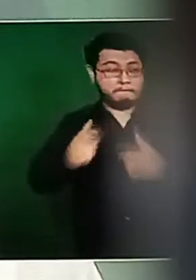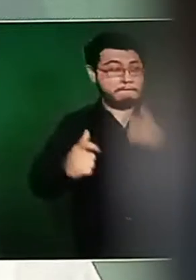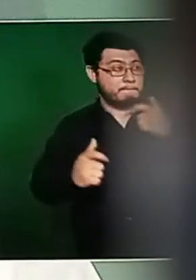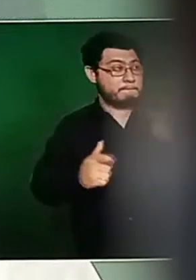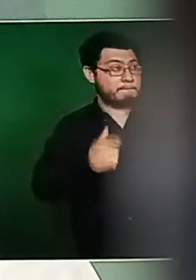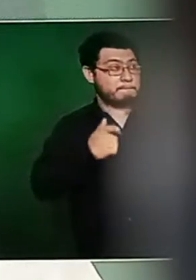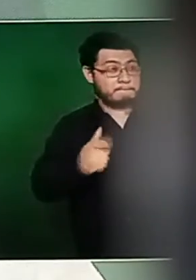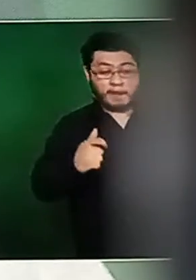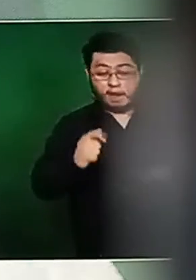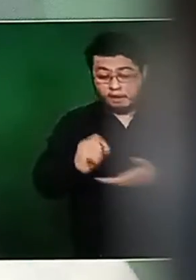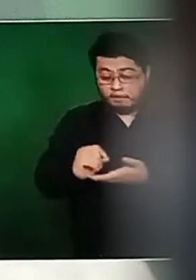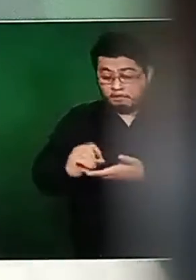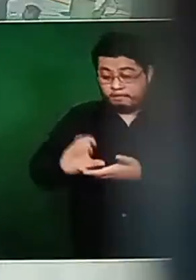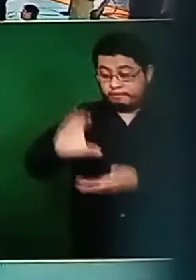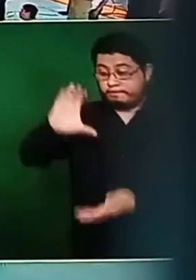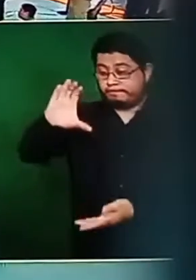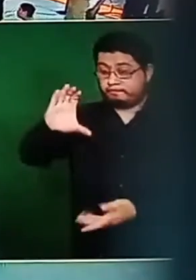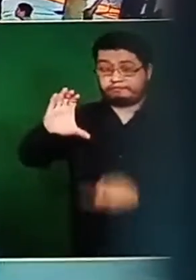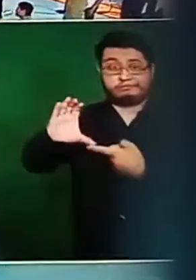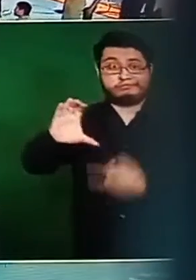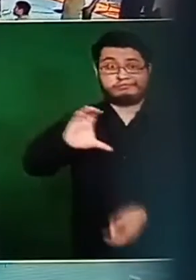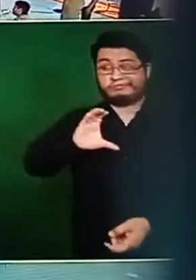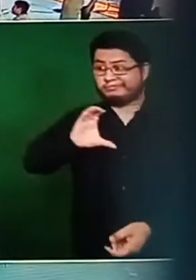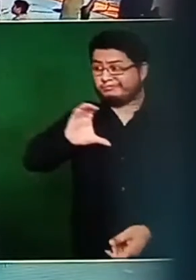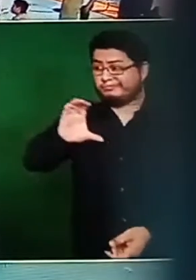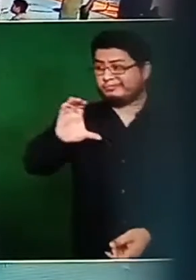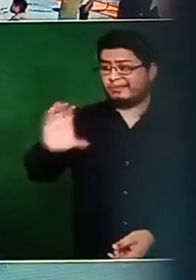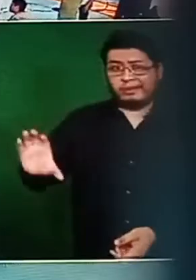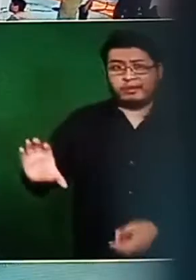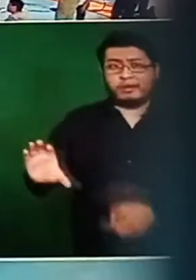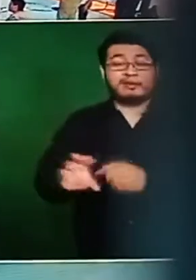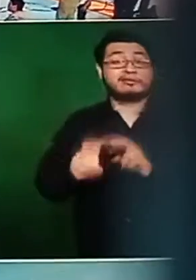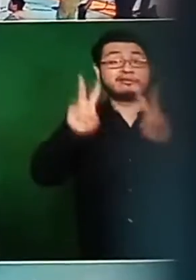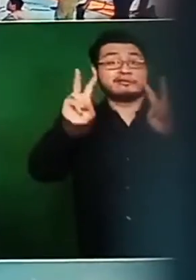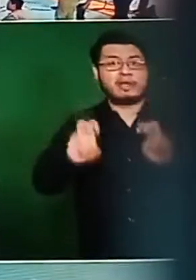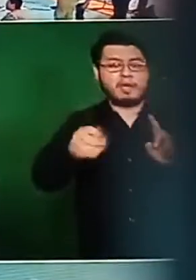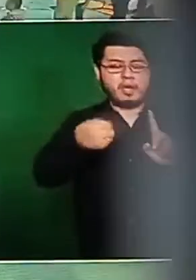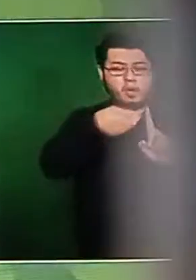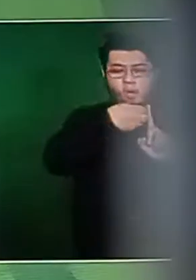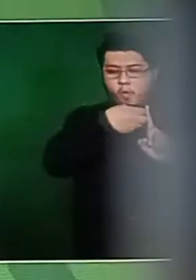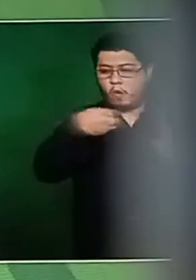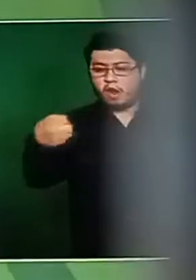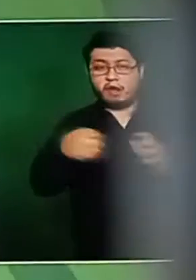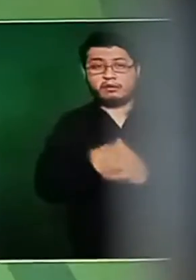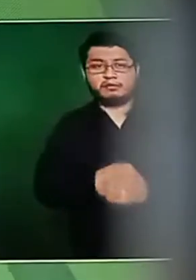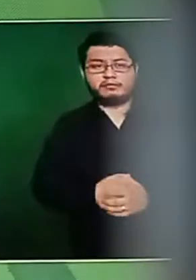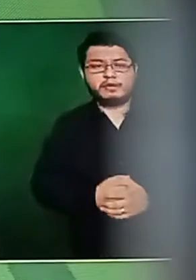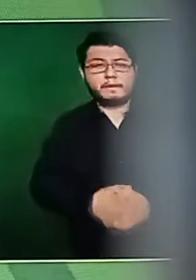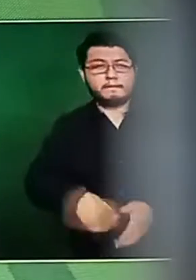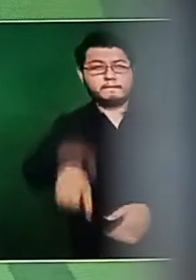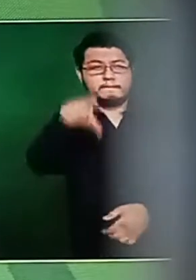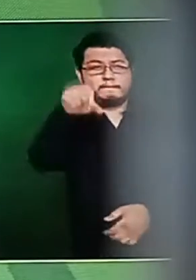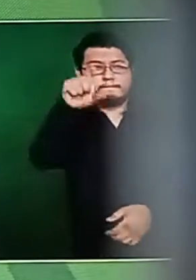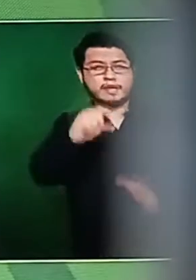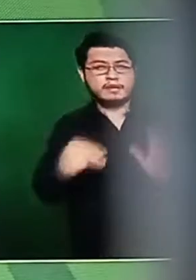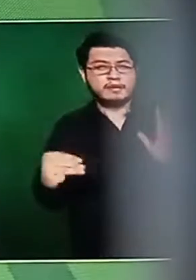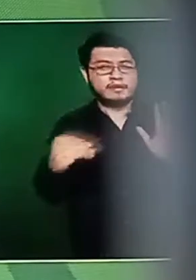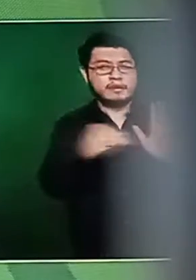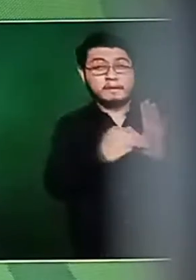en la organización de las elecciones, 20 mil millones de pesos.